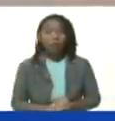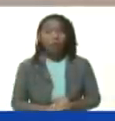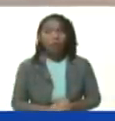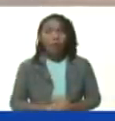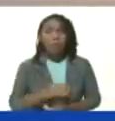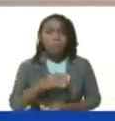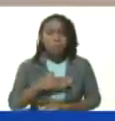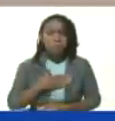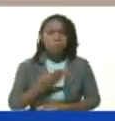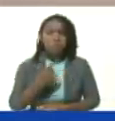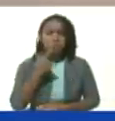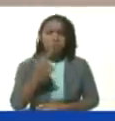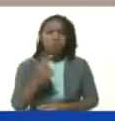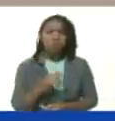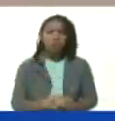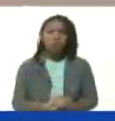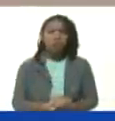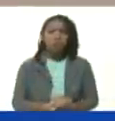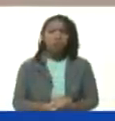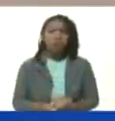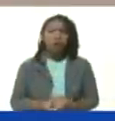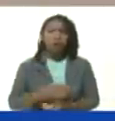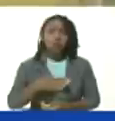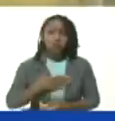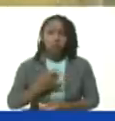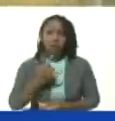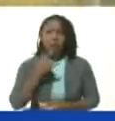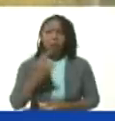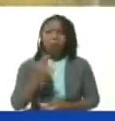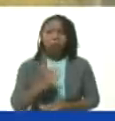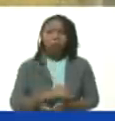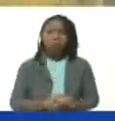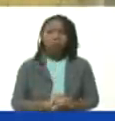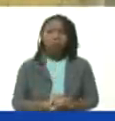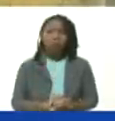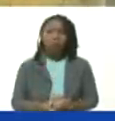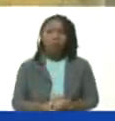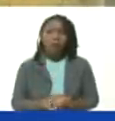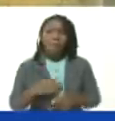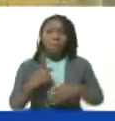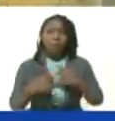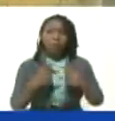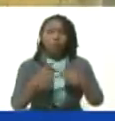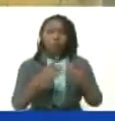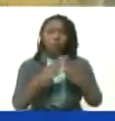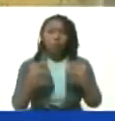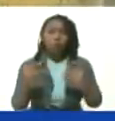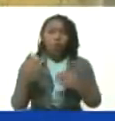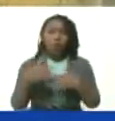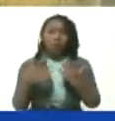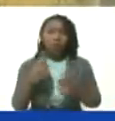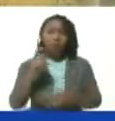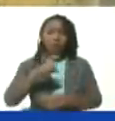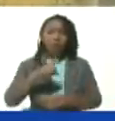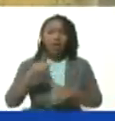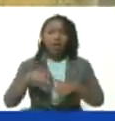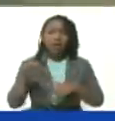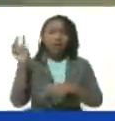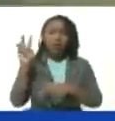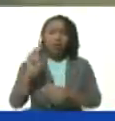Podemos soñar, ¿verdad? Podemos soñar con producir todo lo que se necesita en